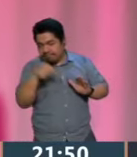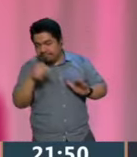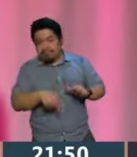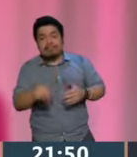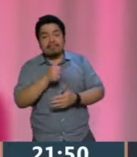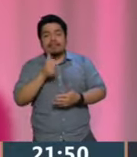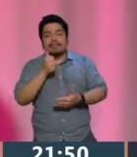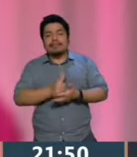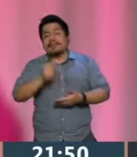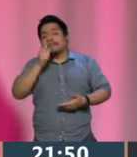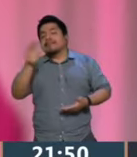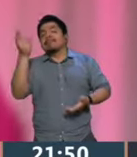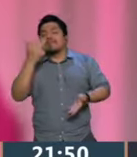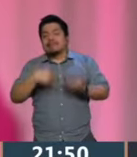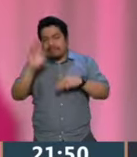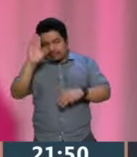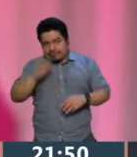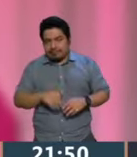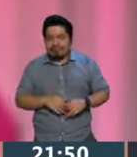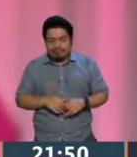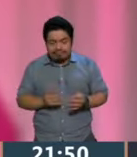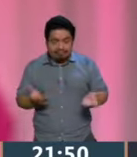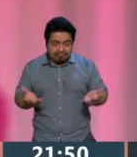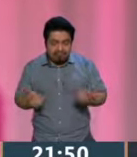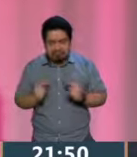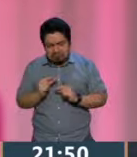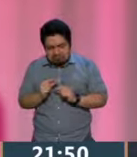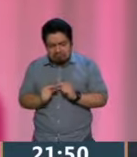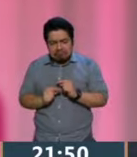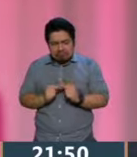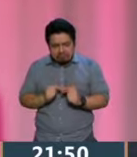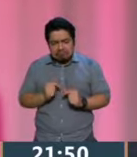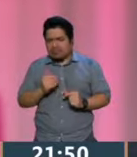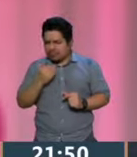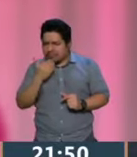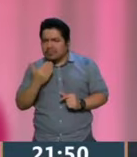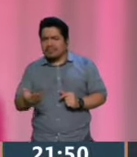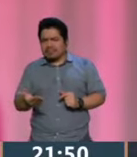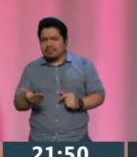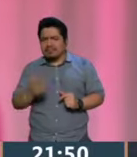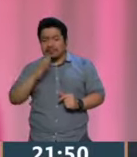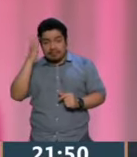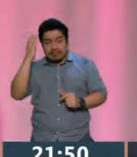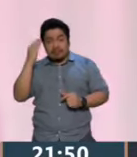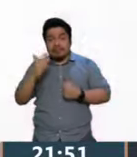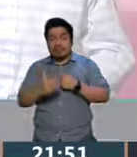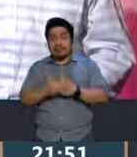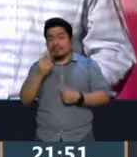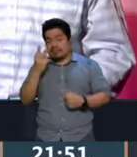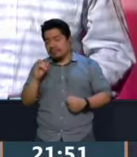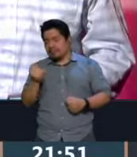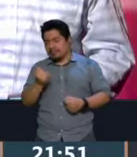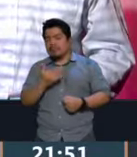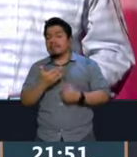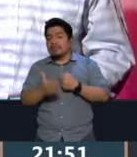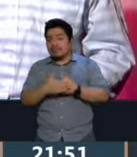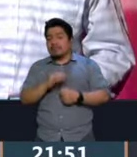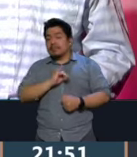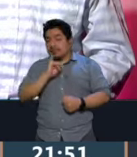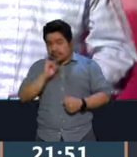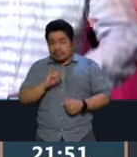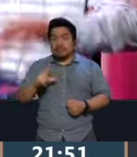iluminada del mundo. Yo creo que vamos bien, vamos de buenas, y Clara Brugada el 2 de junio será la próxima jefa